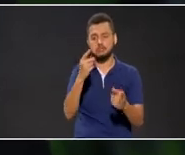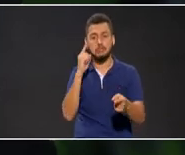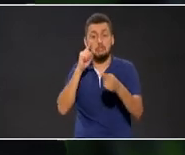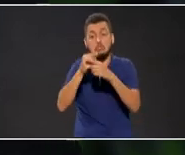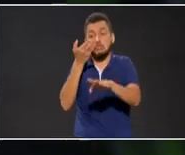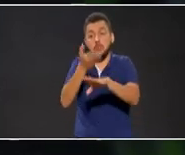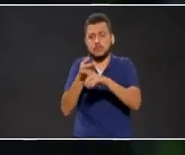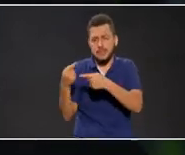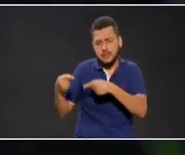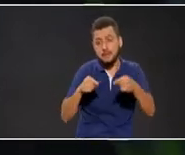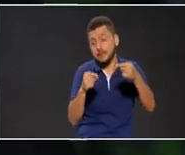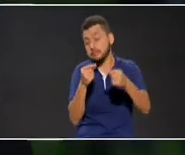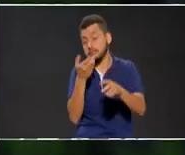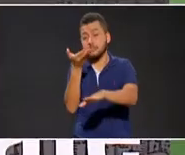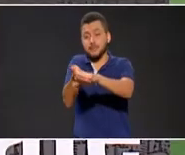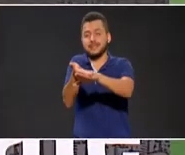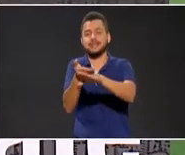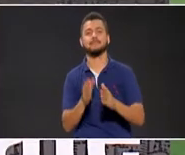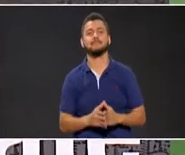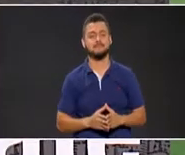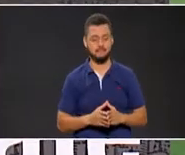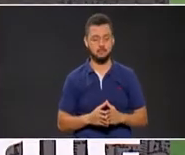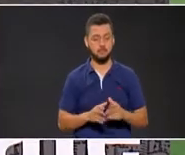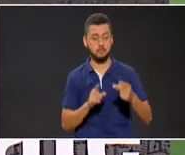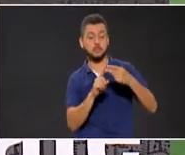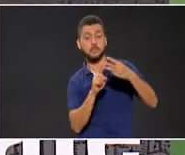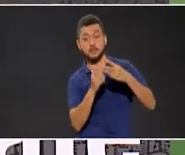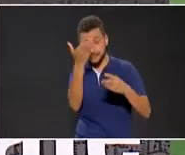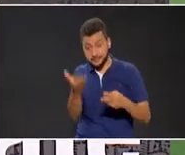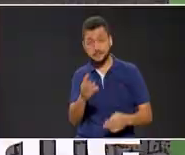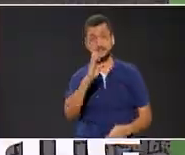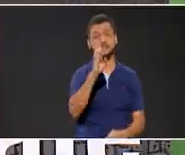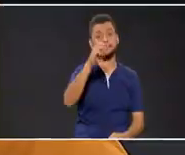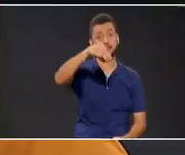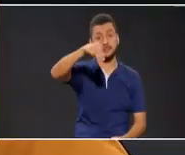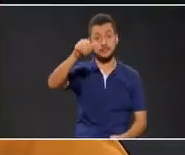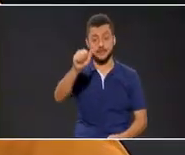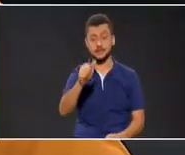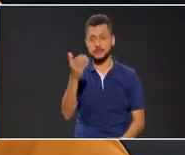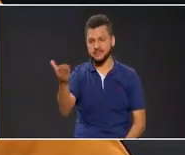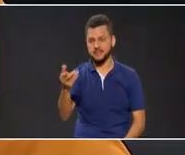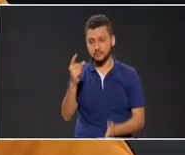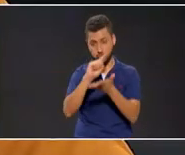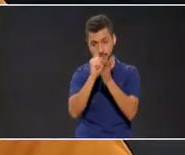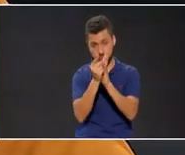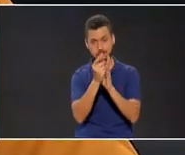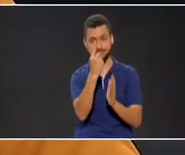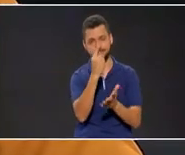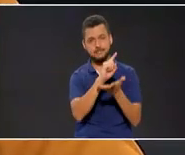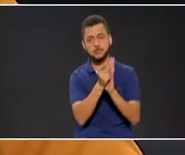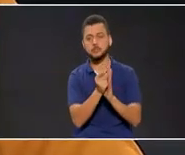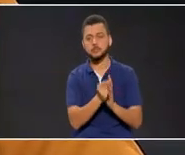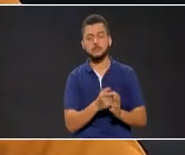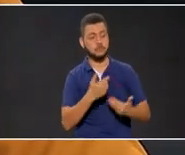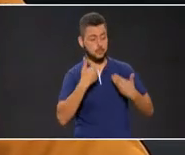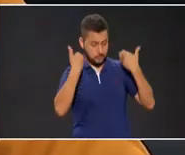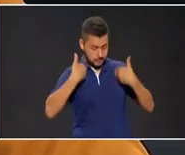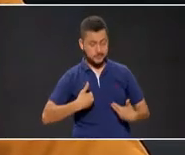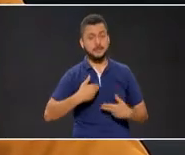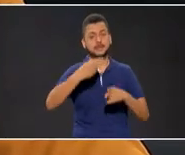sea próximo alcalde los de medellín su turno candidata gema mejía y su hija emma mejía candidata a la alcaldía